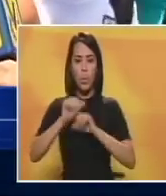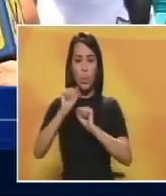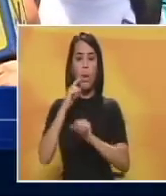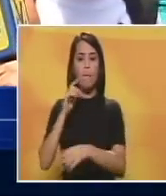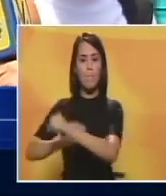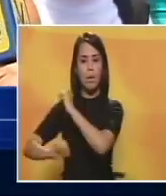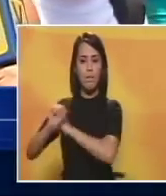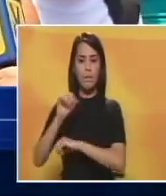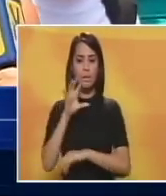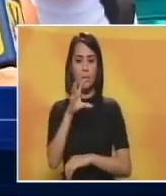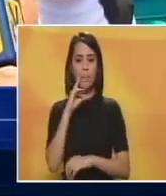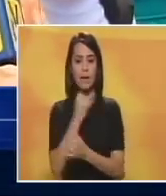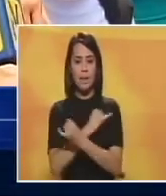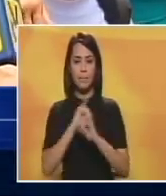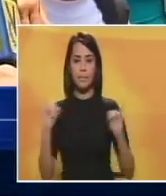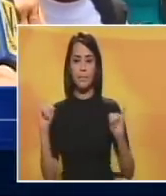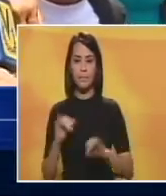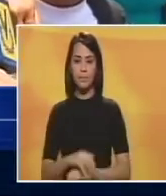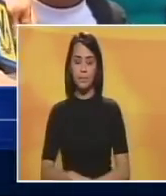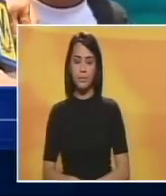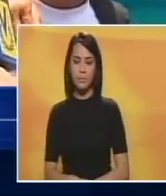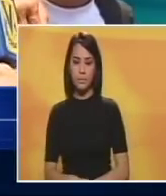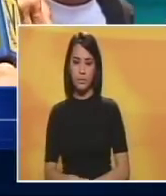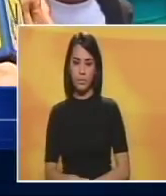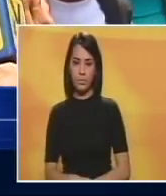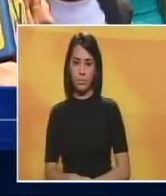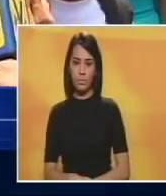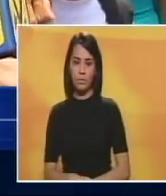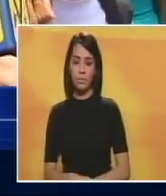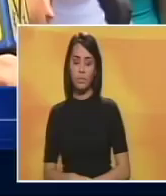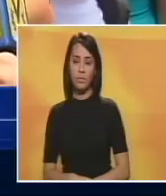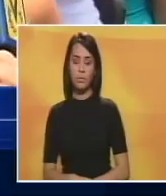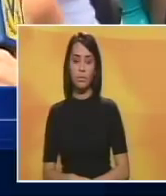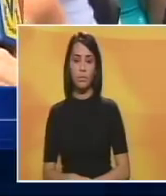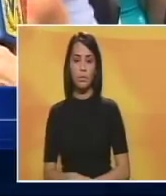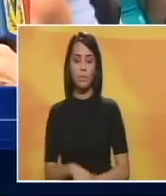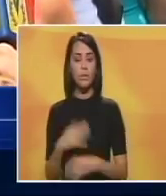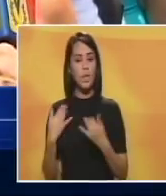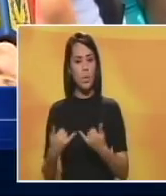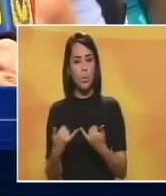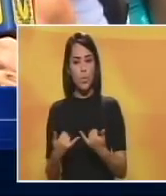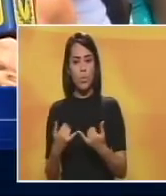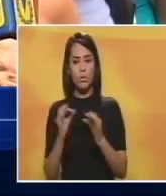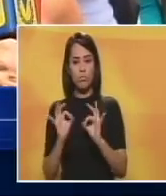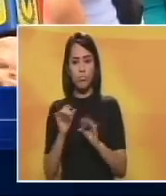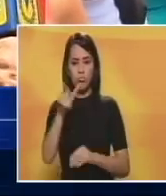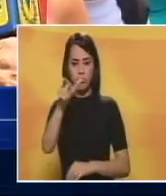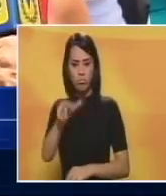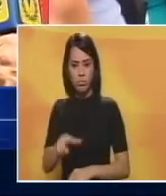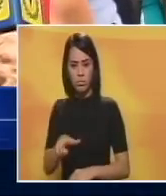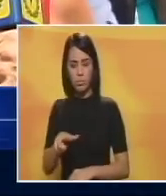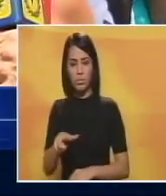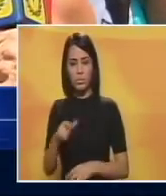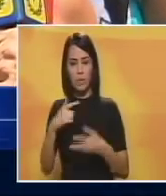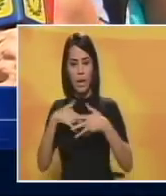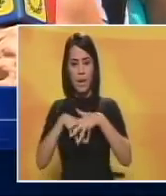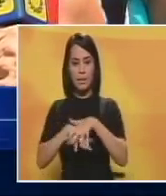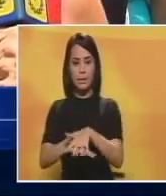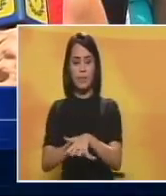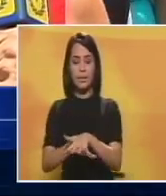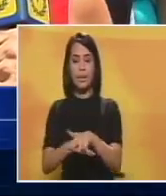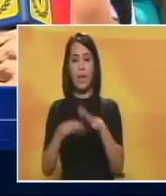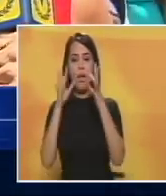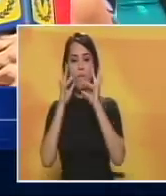de la patria y la soberanía. Y la patria y la soberanía en este momento están en la persona y en la integridad física y